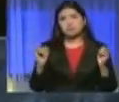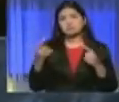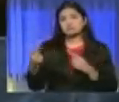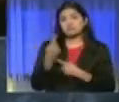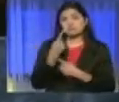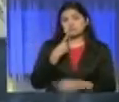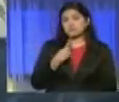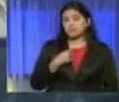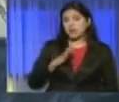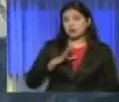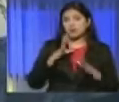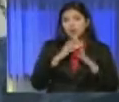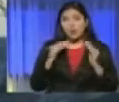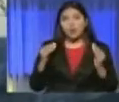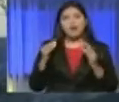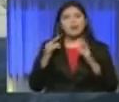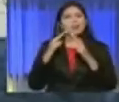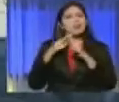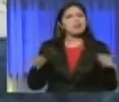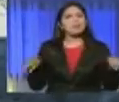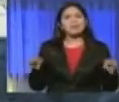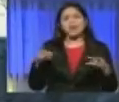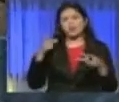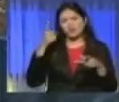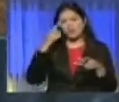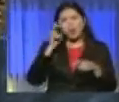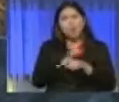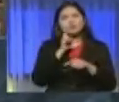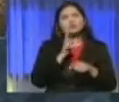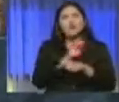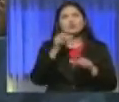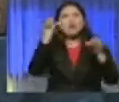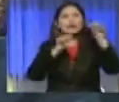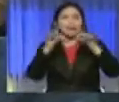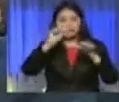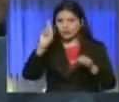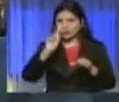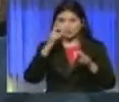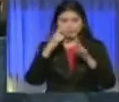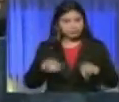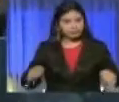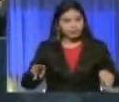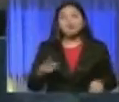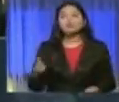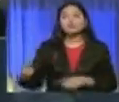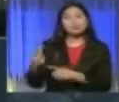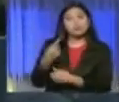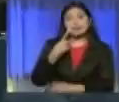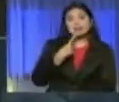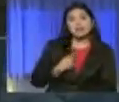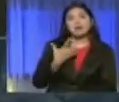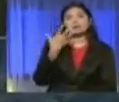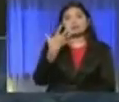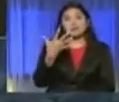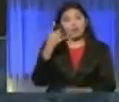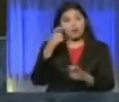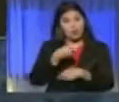instrucciones, eliminando el uso del mercurio, tal cual como usted lo dictó el día 5 de agosto, señor presidente.